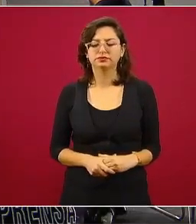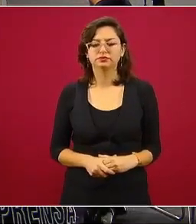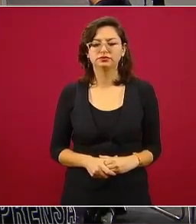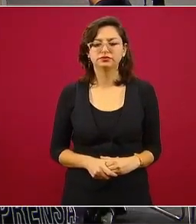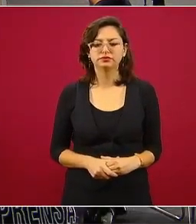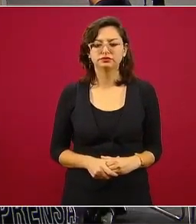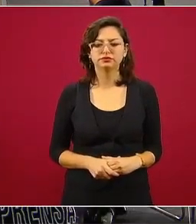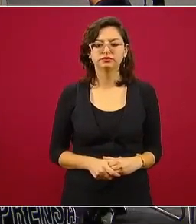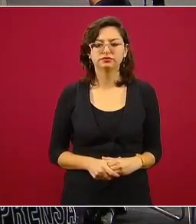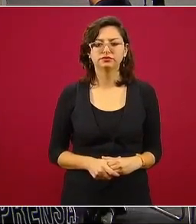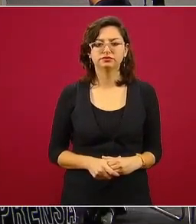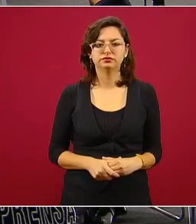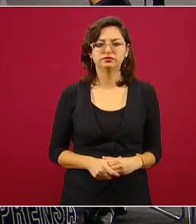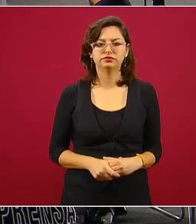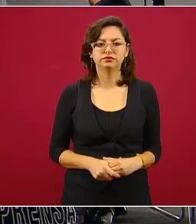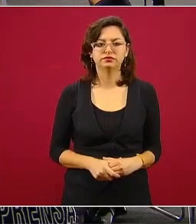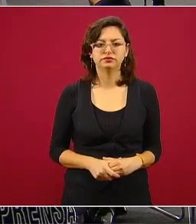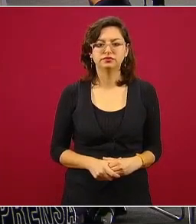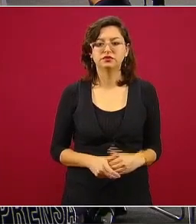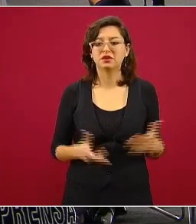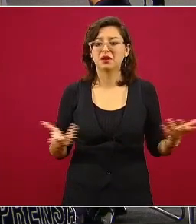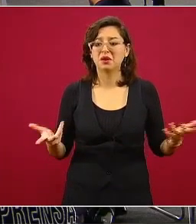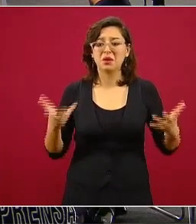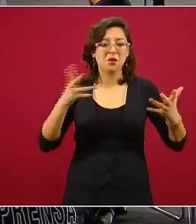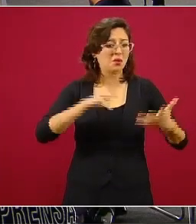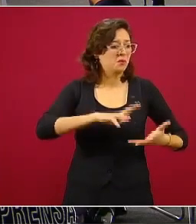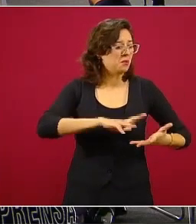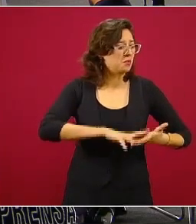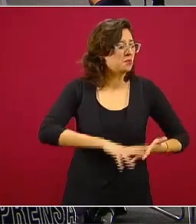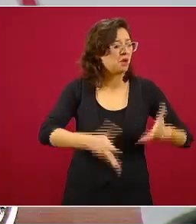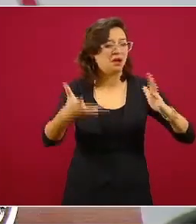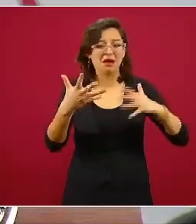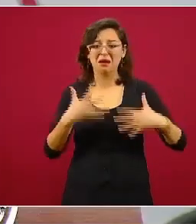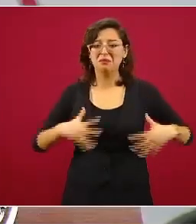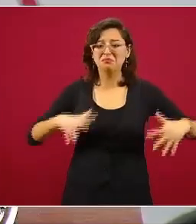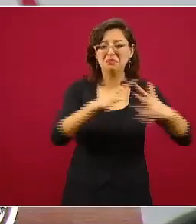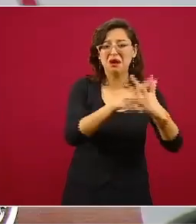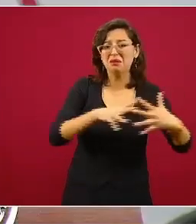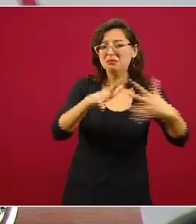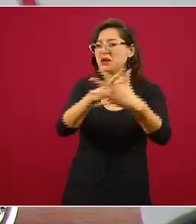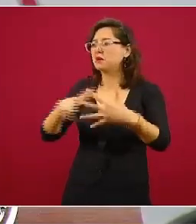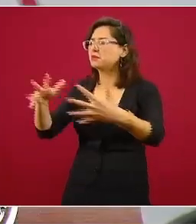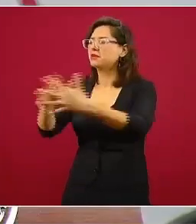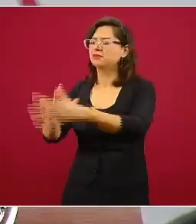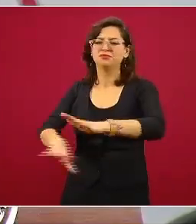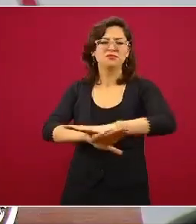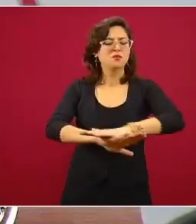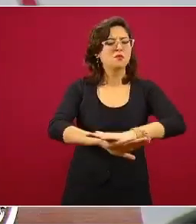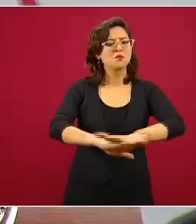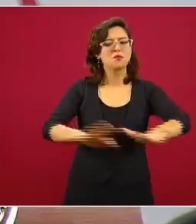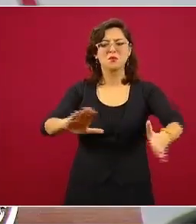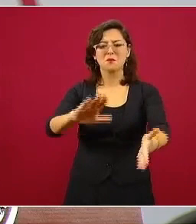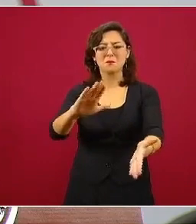No a la violencia ni a las guerras de ninguna índole.